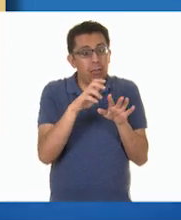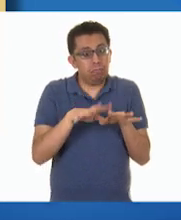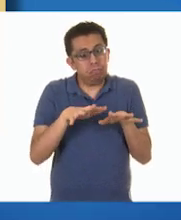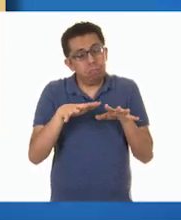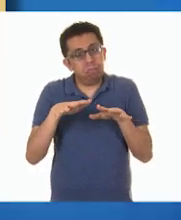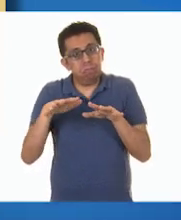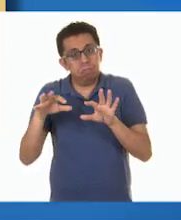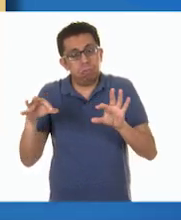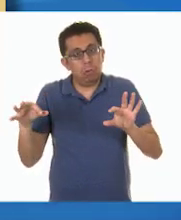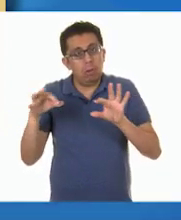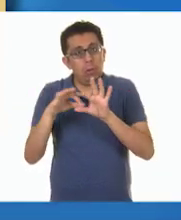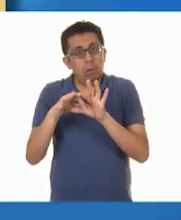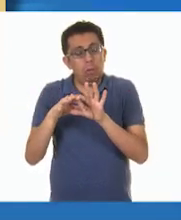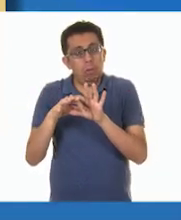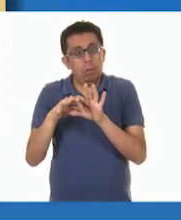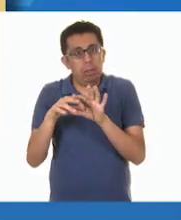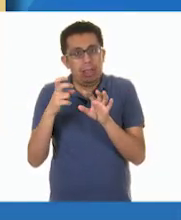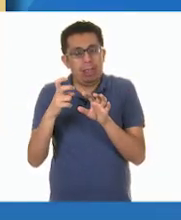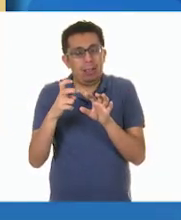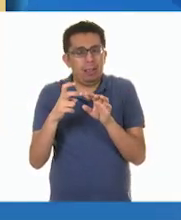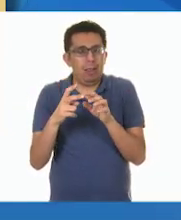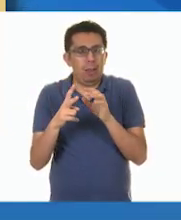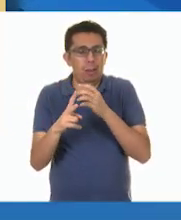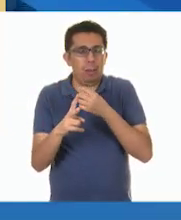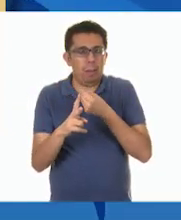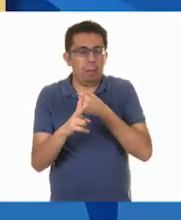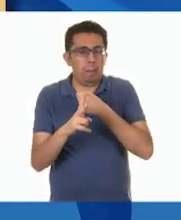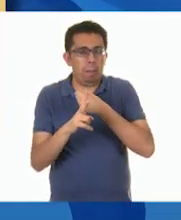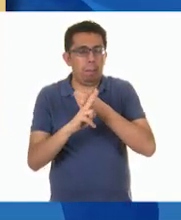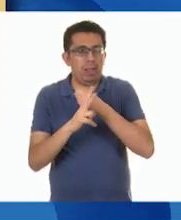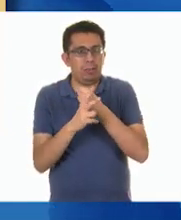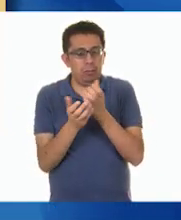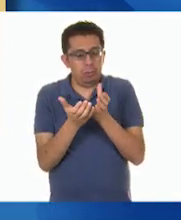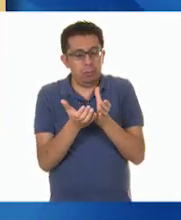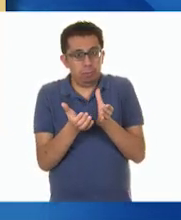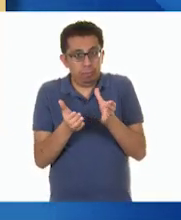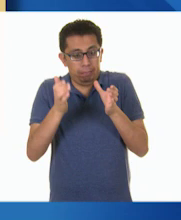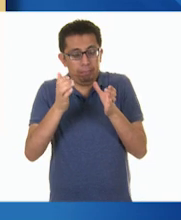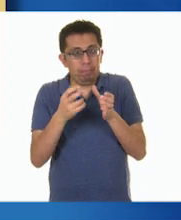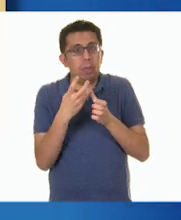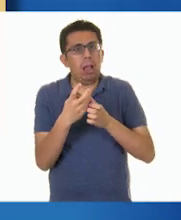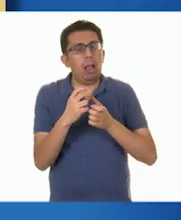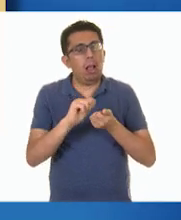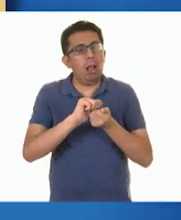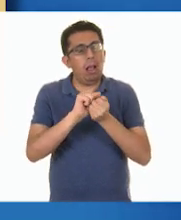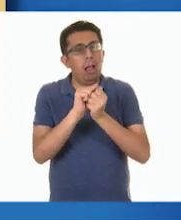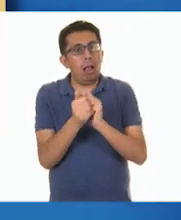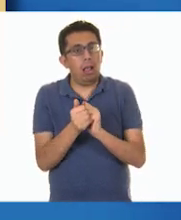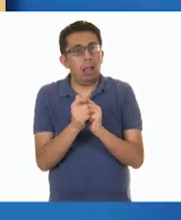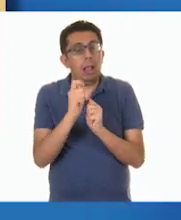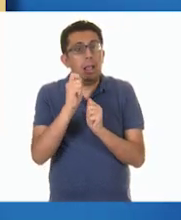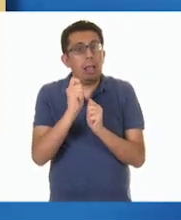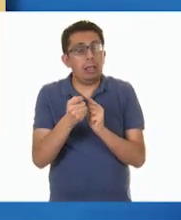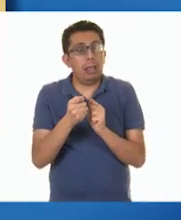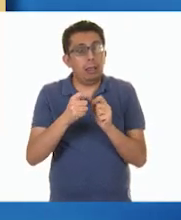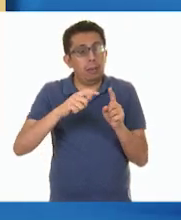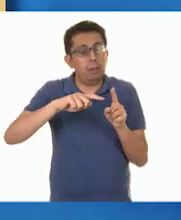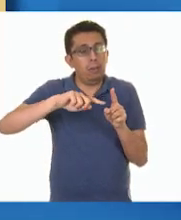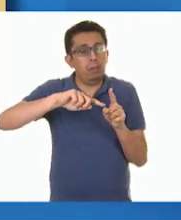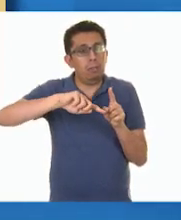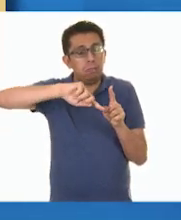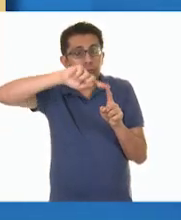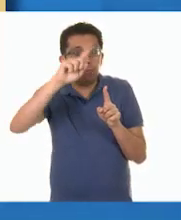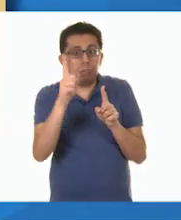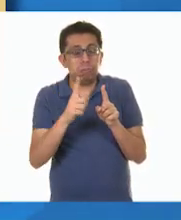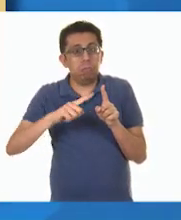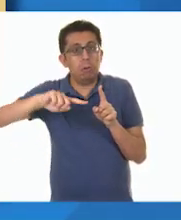la cuerda hacen vibrar el fondo del vaso. Y esas vibraciones se convierten en ondas sonoras que a través del aire